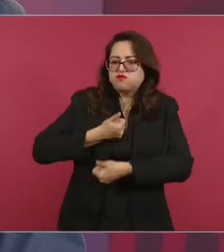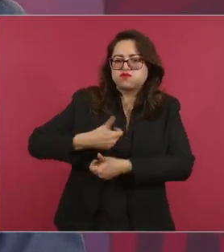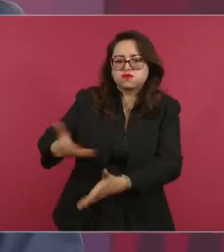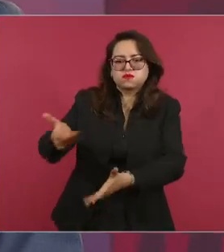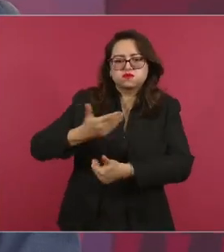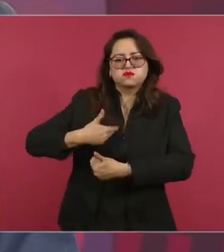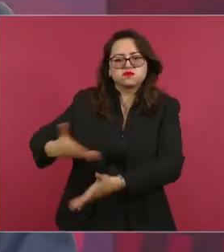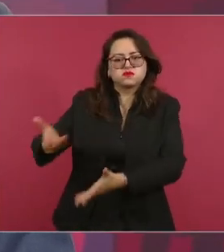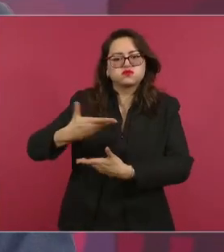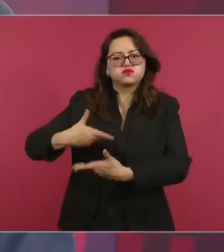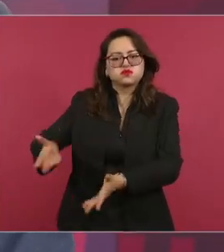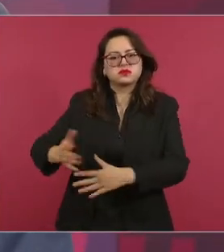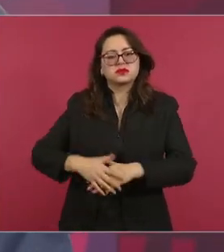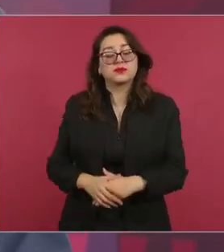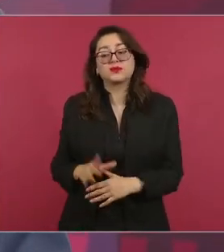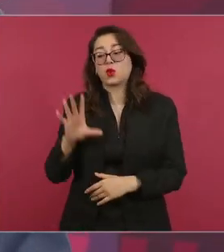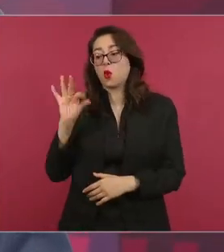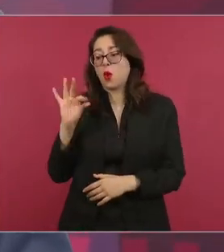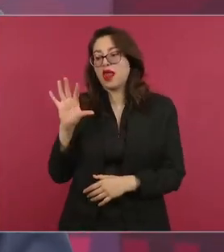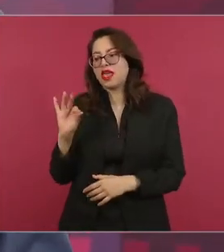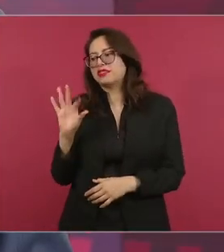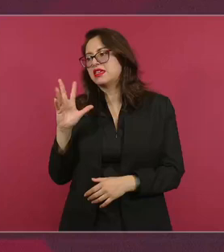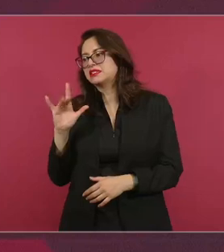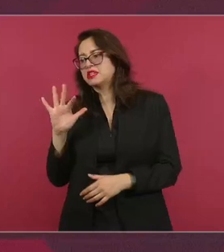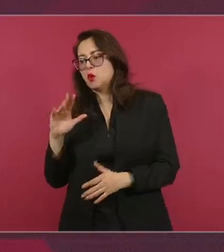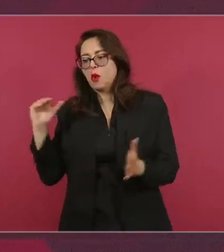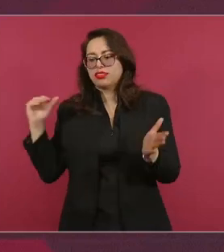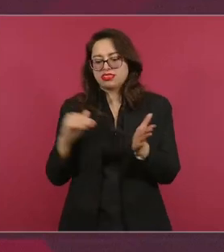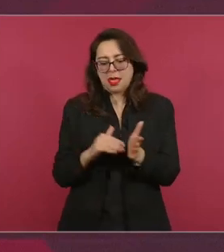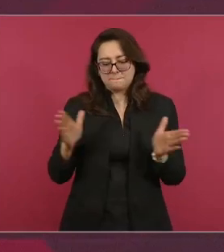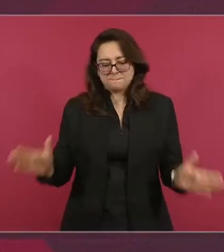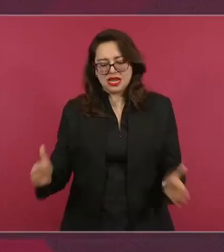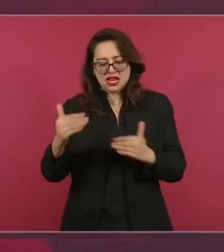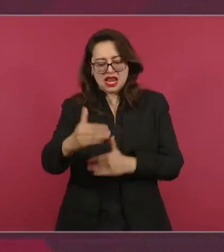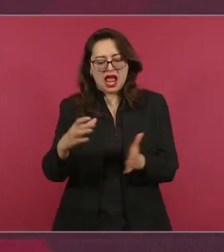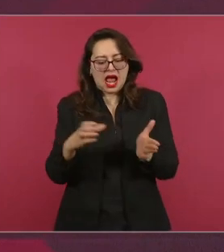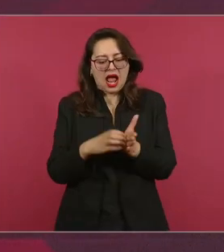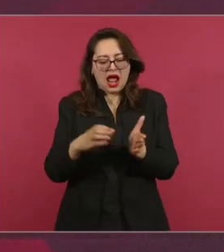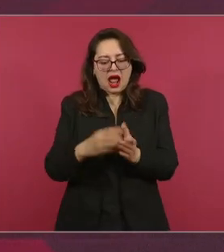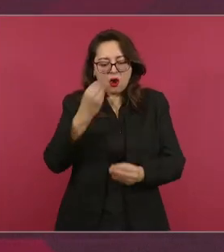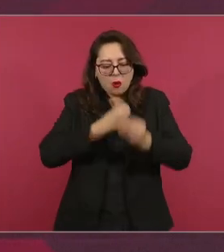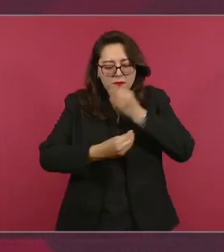Estamos distribuyendo como 40, 50 mil despensas diarias.